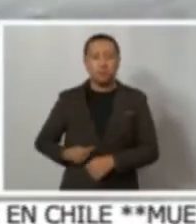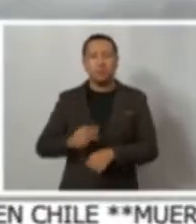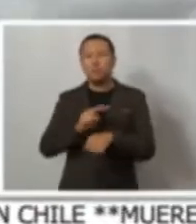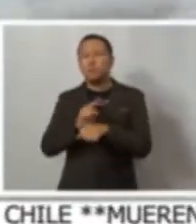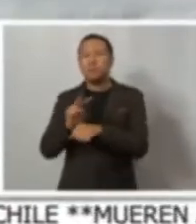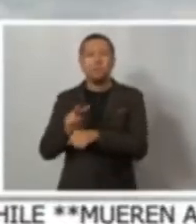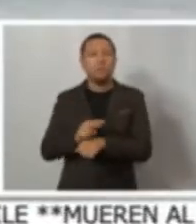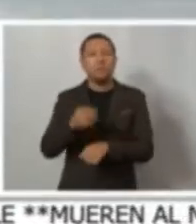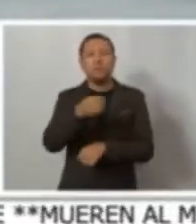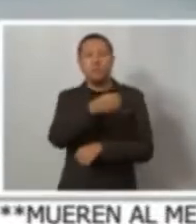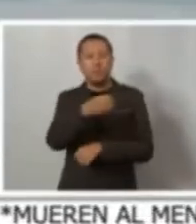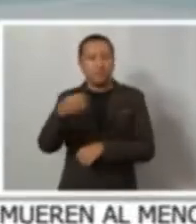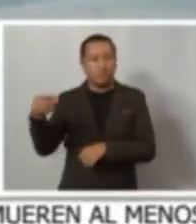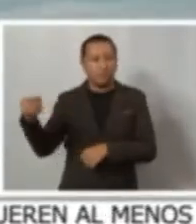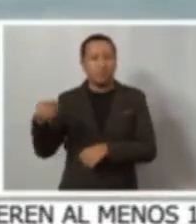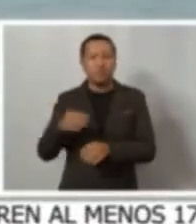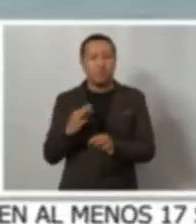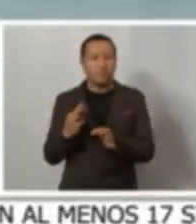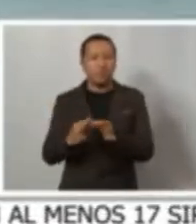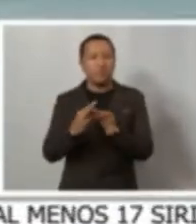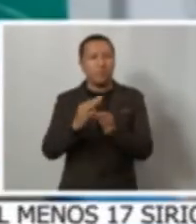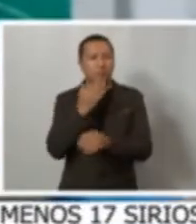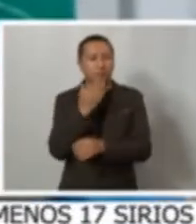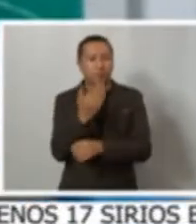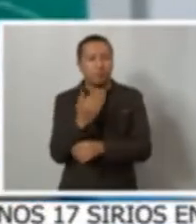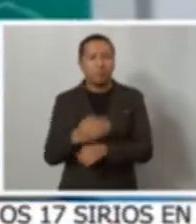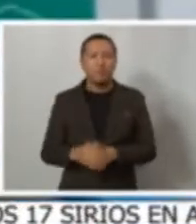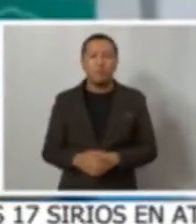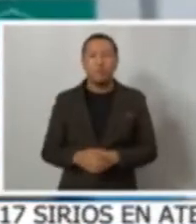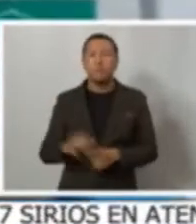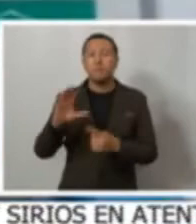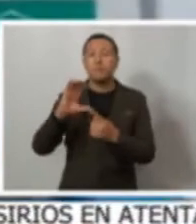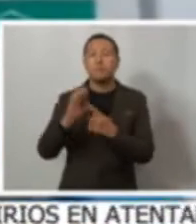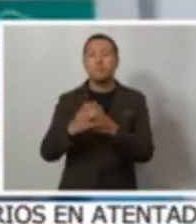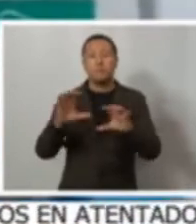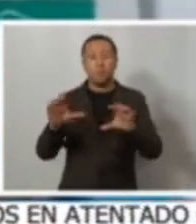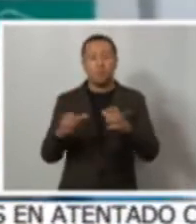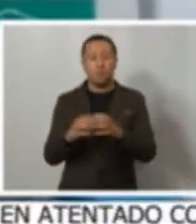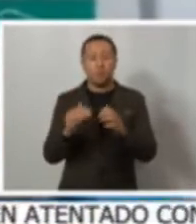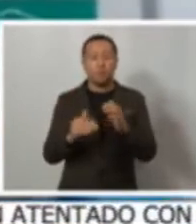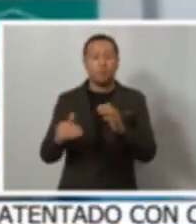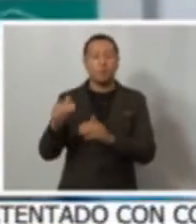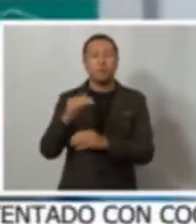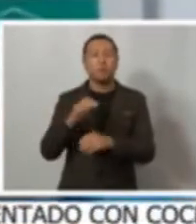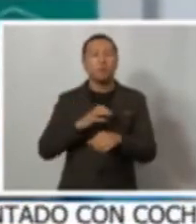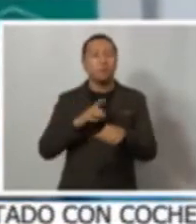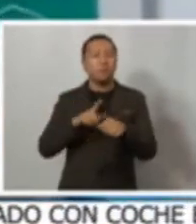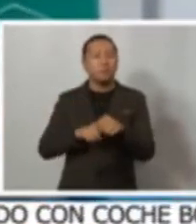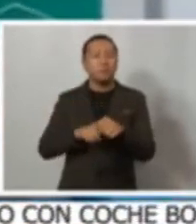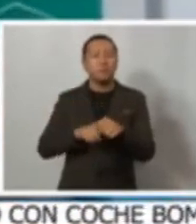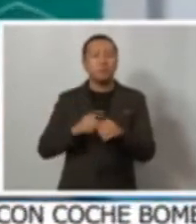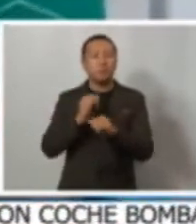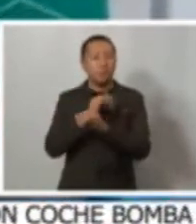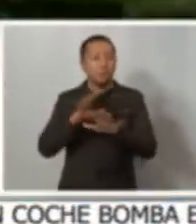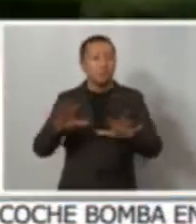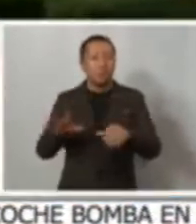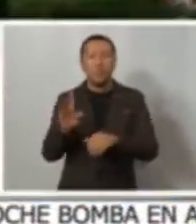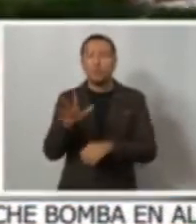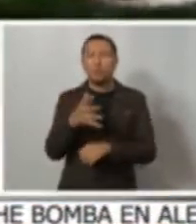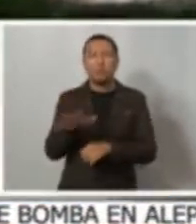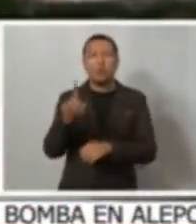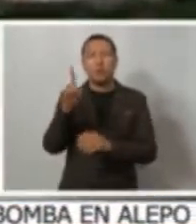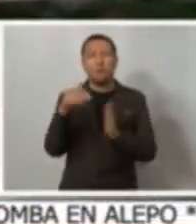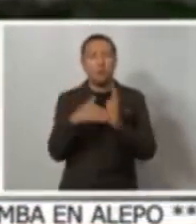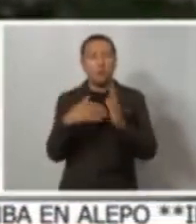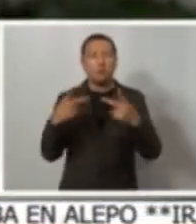y forma. La Dirección de Turismo, en la reunión informativa del Comité Especializado en Fenómenos Hidrometeorológicos, informó que son poco más de 1,000 turistas